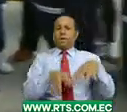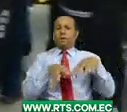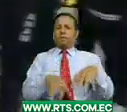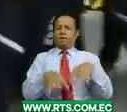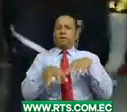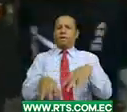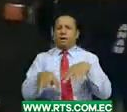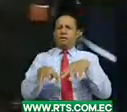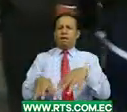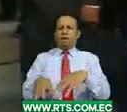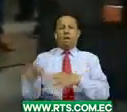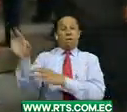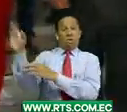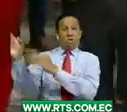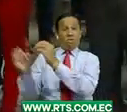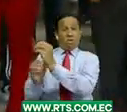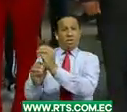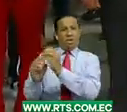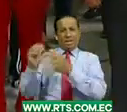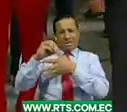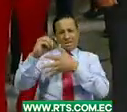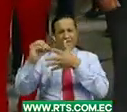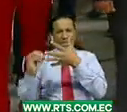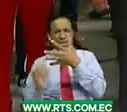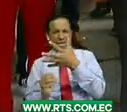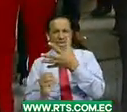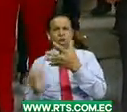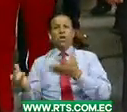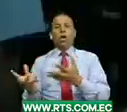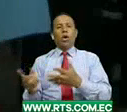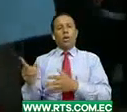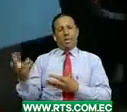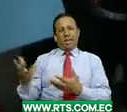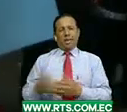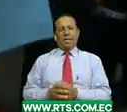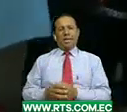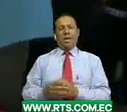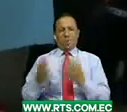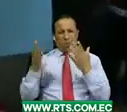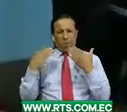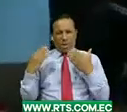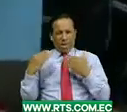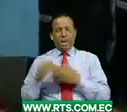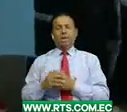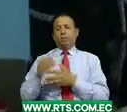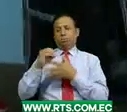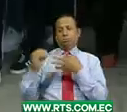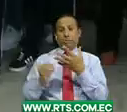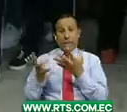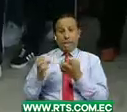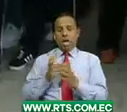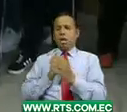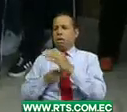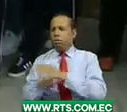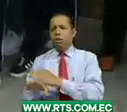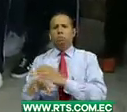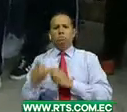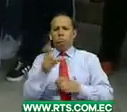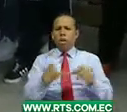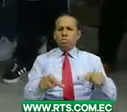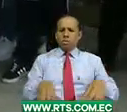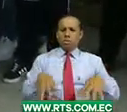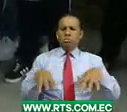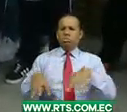Intentaron acercarse a las oficinas de la CENESIC en el edificio público José Joaquín Gallegos Lara en Guayaquil. Estaban indignados y molestos por